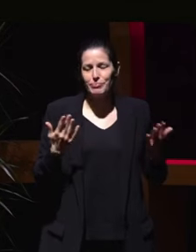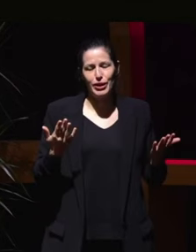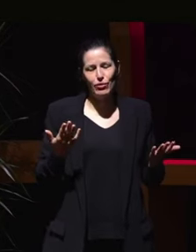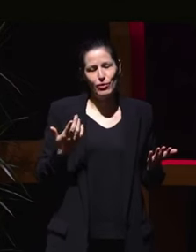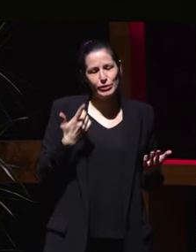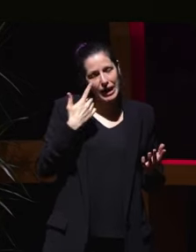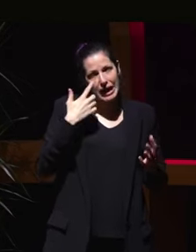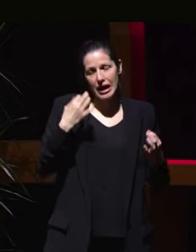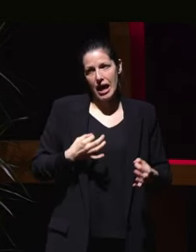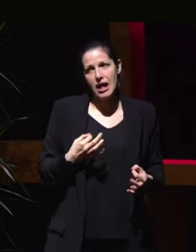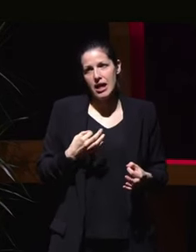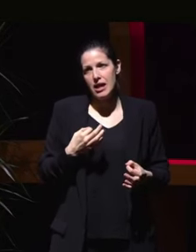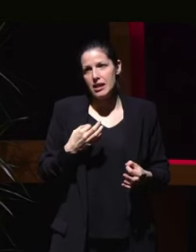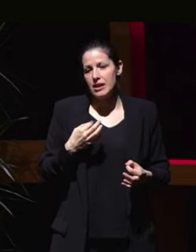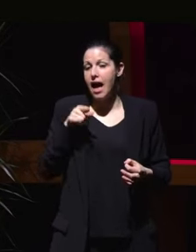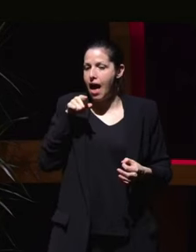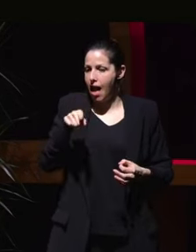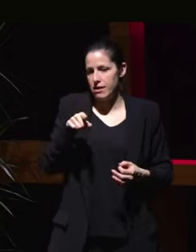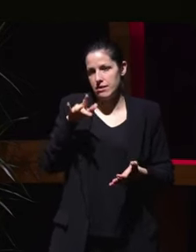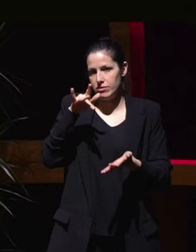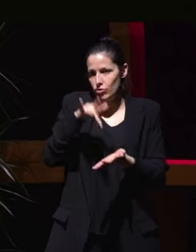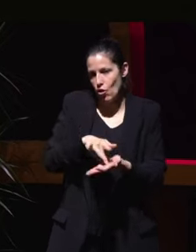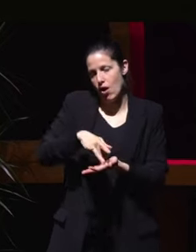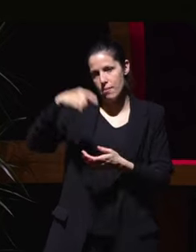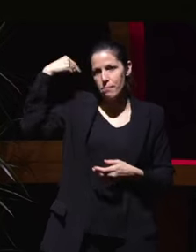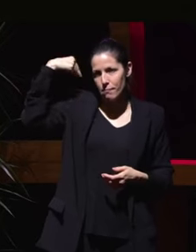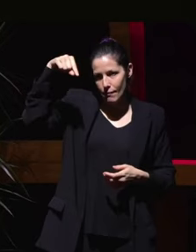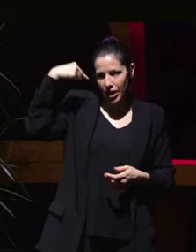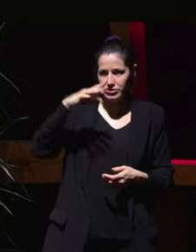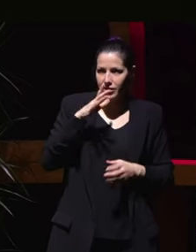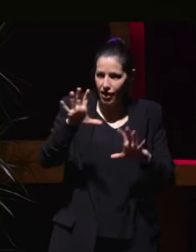digo que foi un verdadeiro máster, porque aí é donde un aprende.